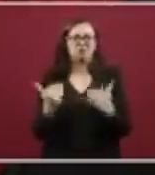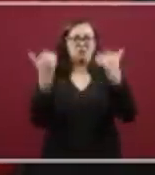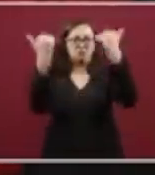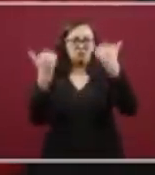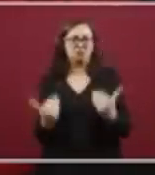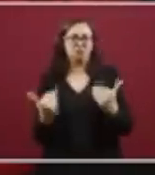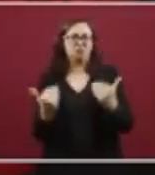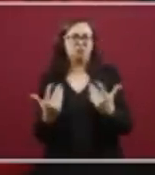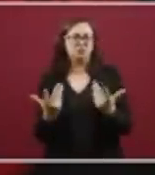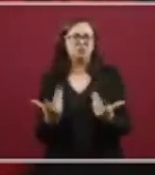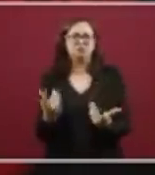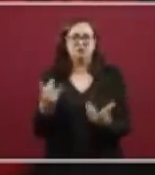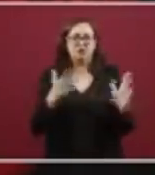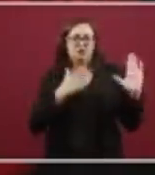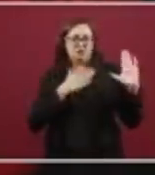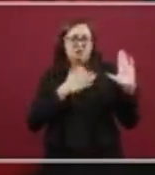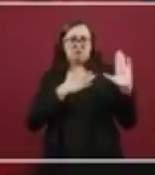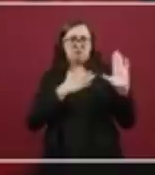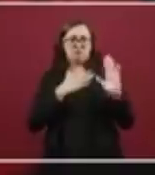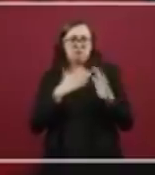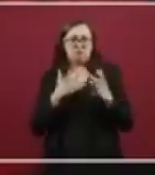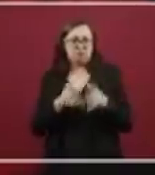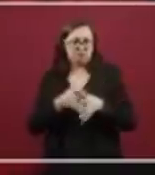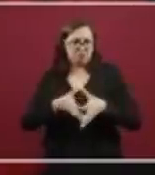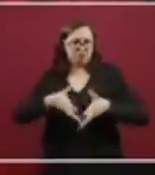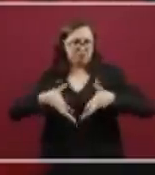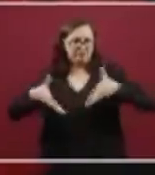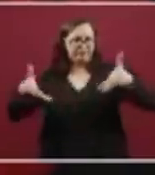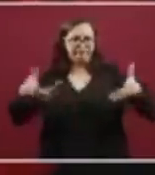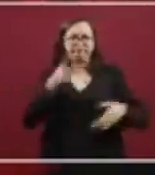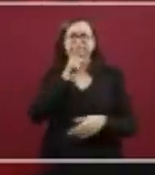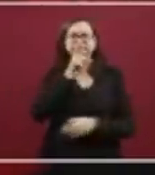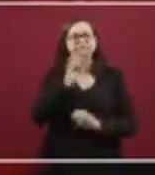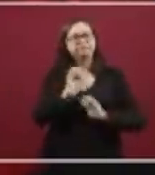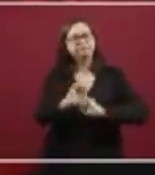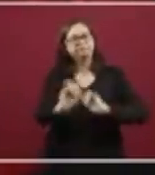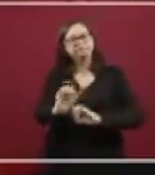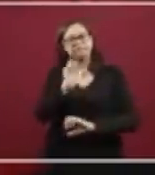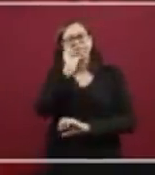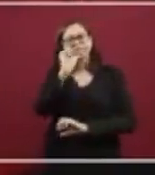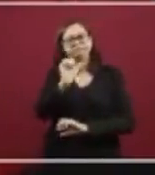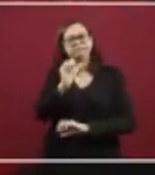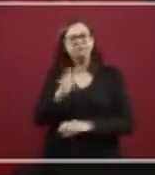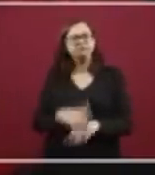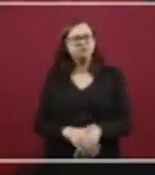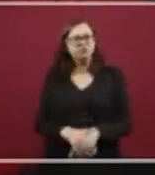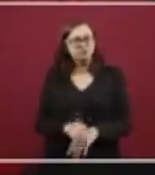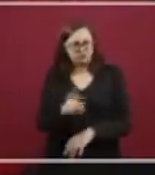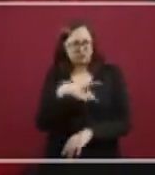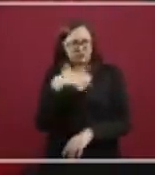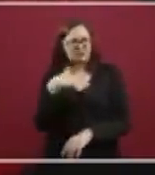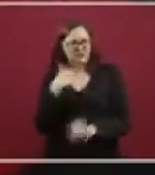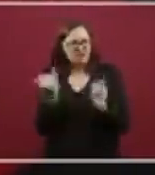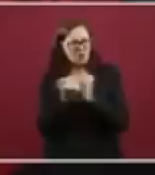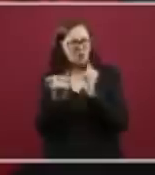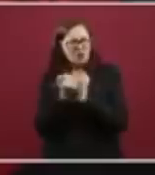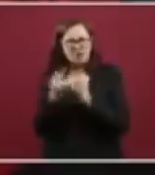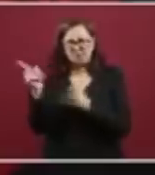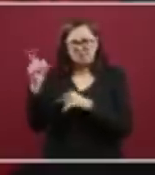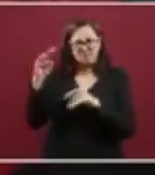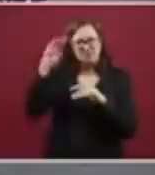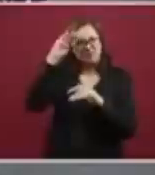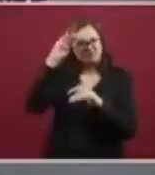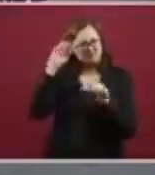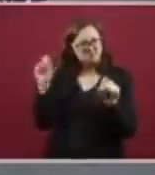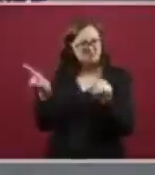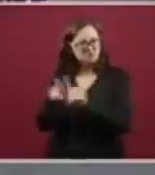los arranques de sexenio de no tener un crecimiento como se estima. Conocer qué cifras tienen ustedes y qué piensan sobre este tema en